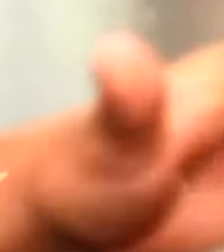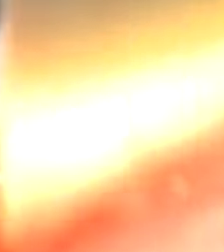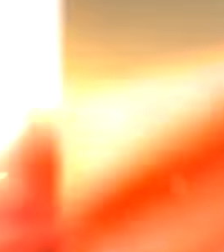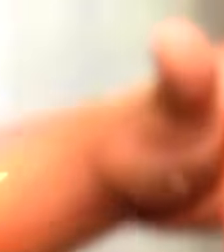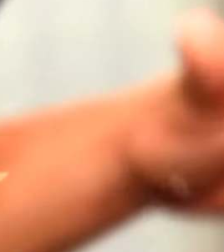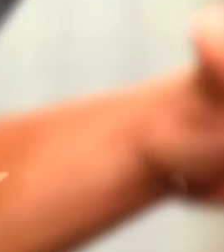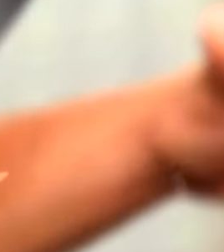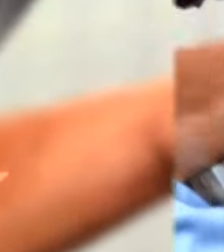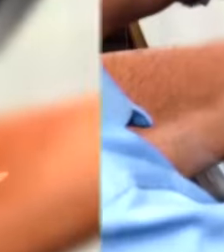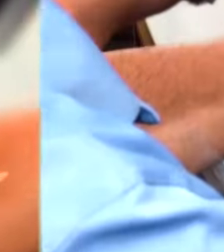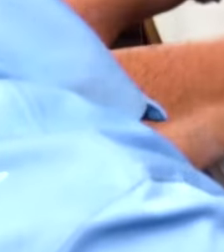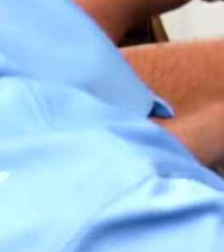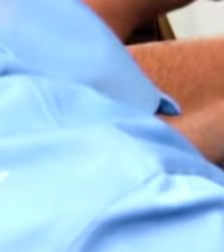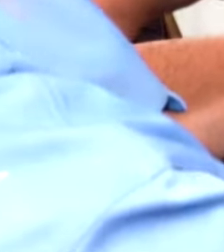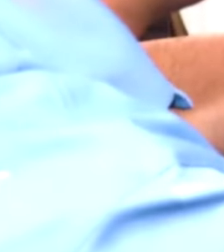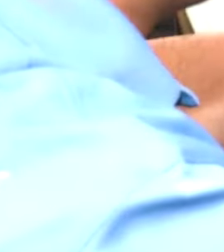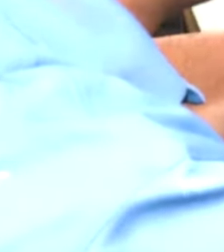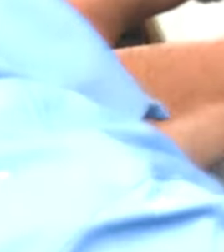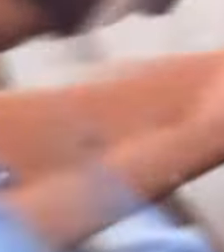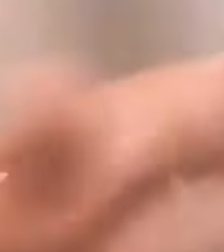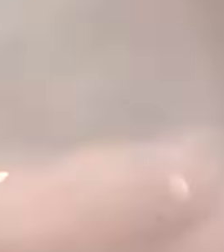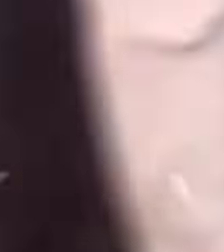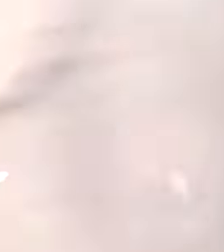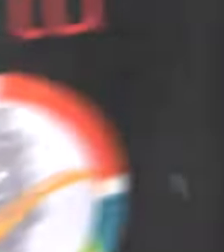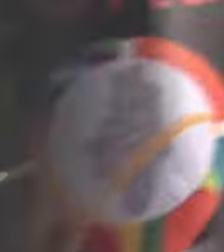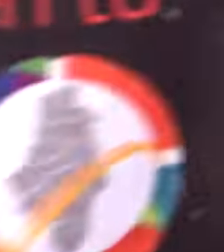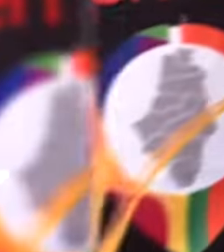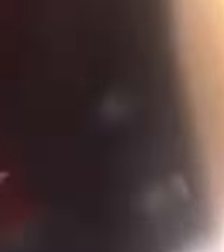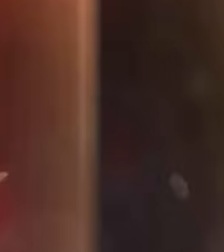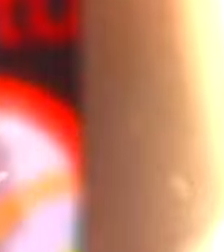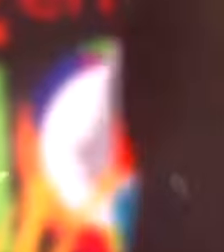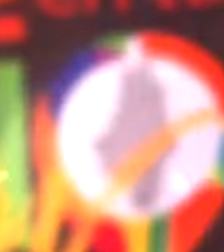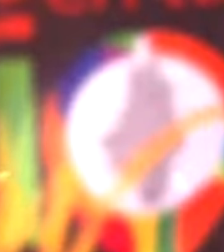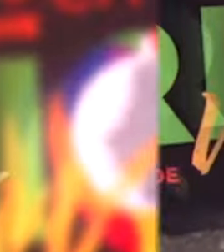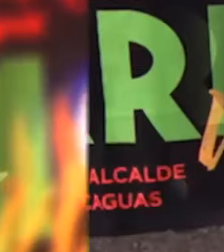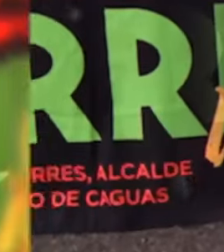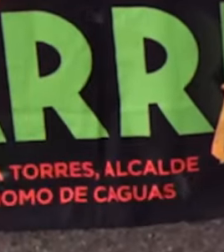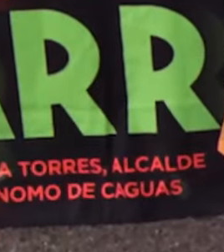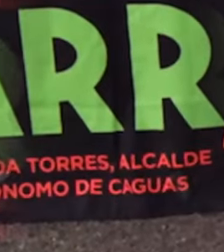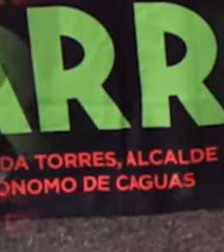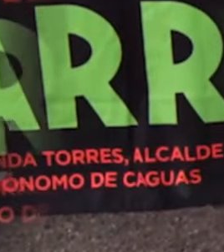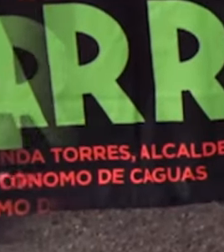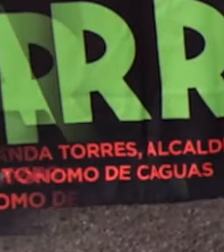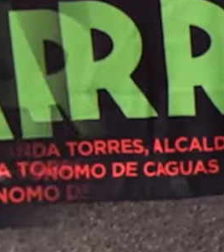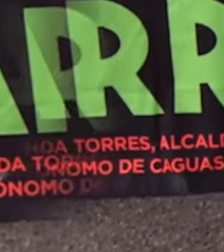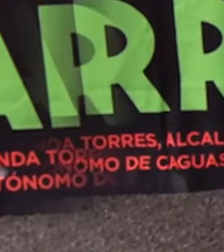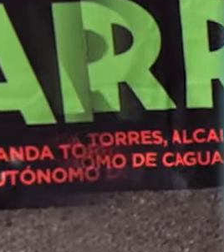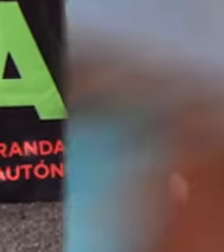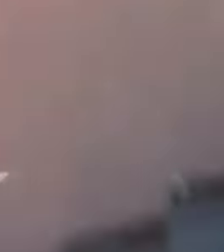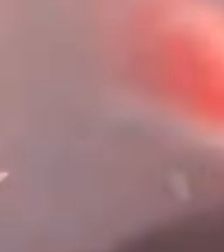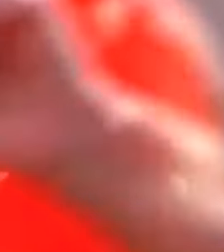ciudadanos. Hemos estado cerca de ti, dialogando, proveyendo servicios, con oído en tierra. A pesar de